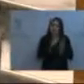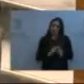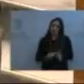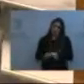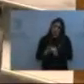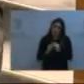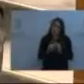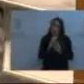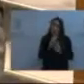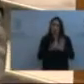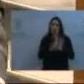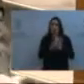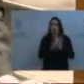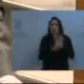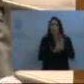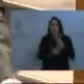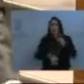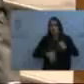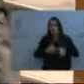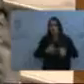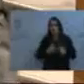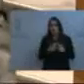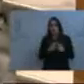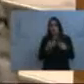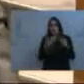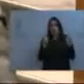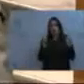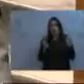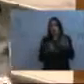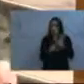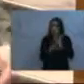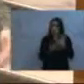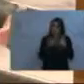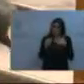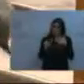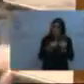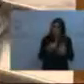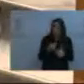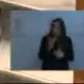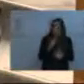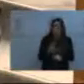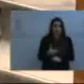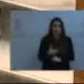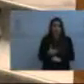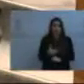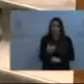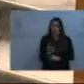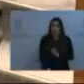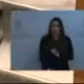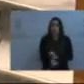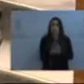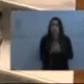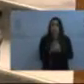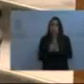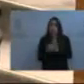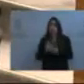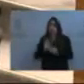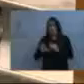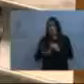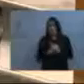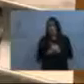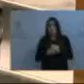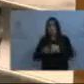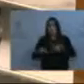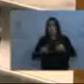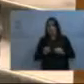la Ley de régimen jurídico del sector público, la Ley de transparencia y la inminente entrada en vigor de algunas transposiciones de